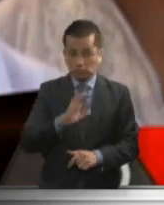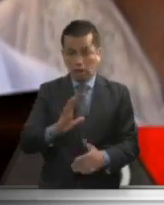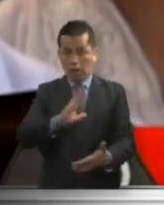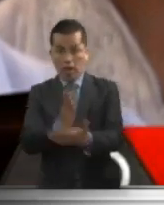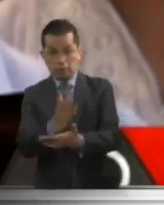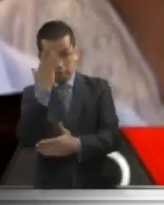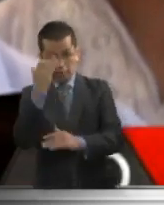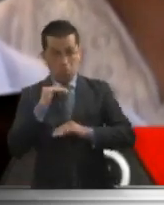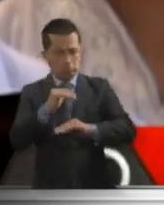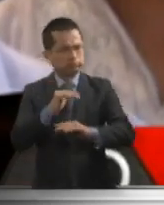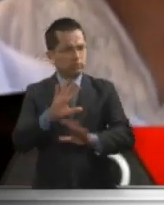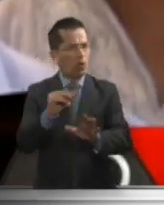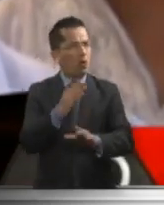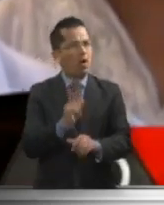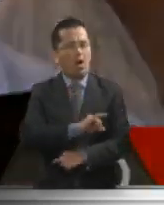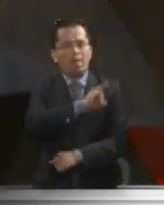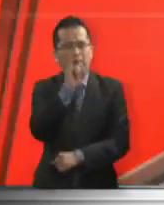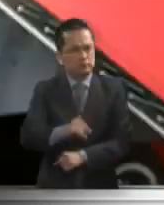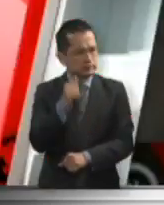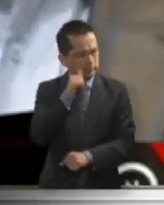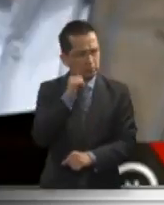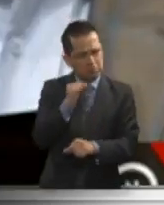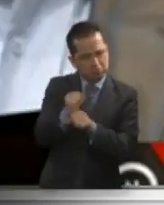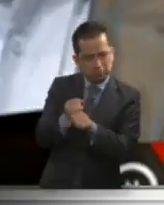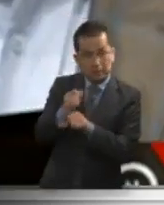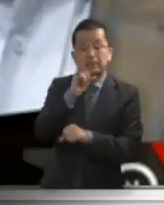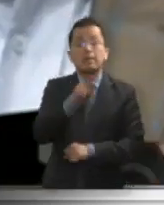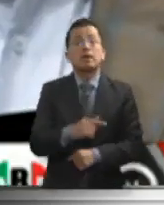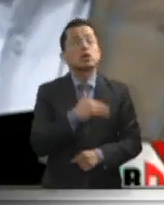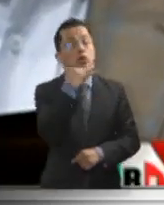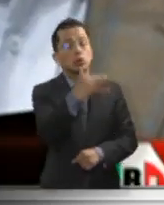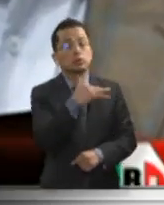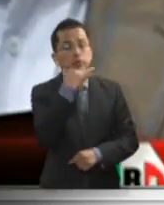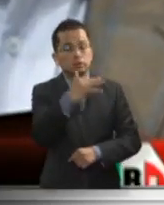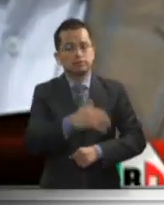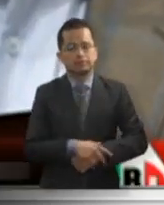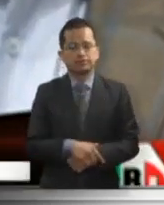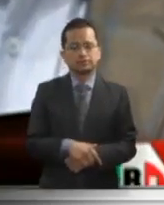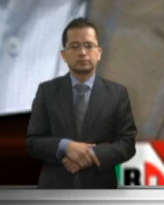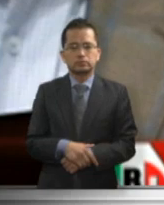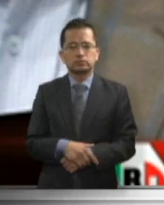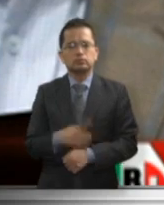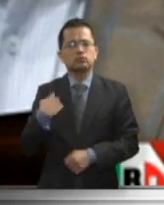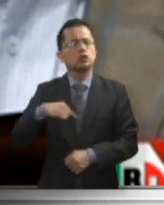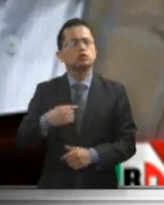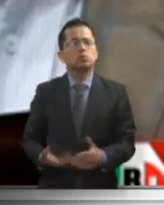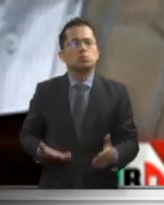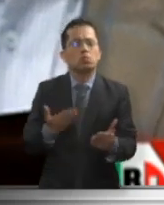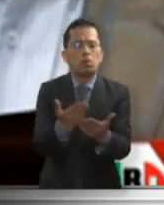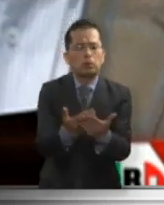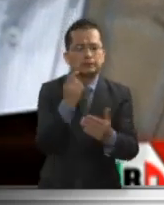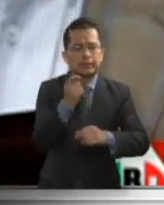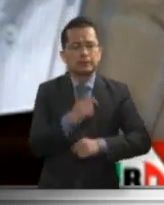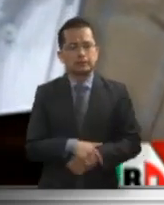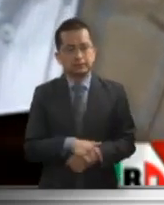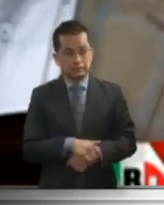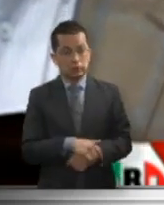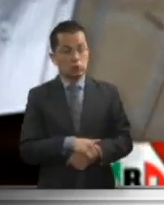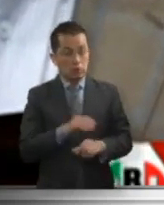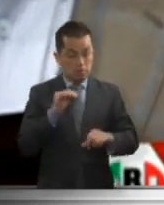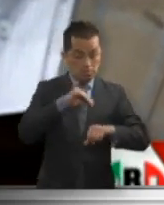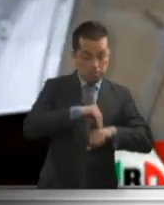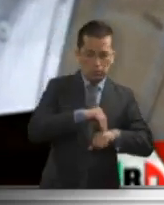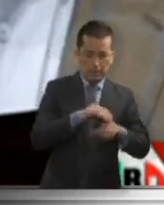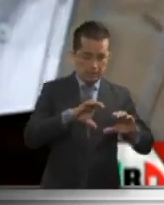como también los delitos de corrupción. Vamos a proponer la creación de una comisión bicameral que le dé seguimiento a las